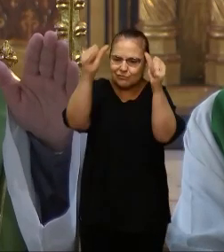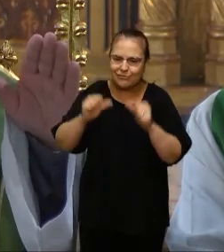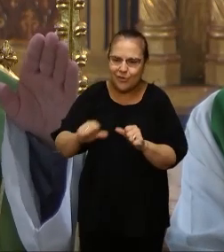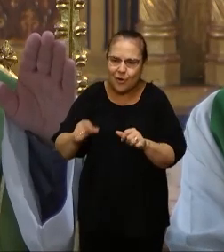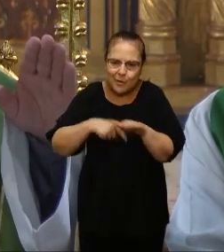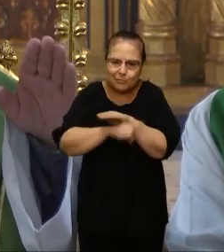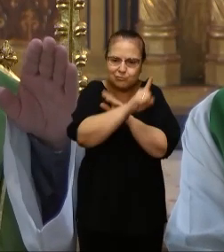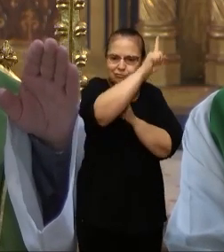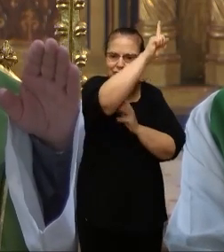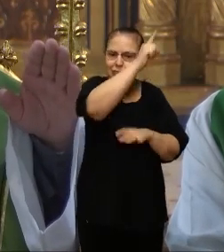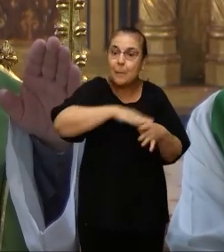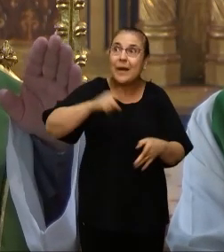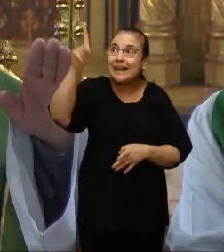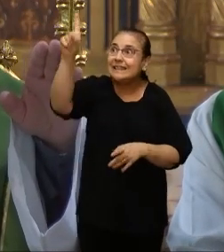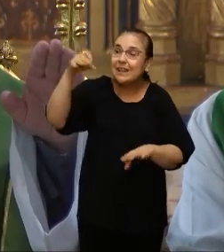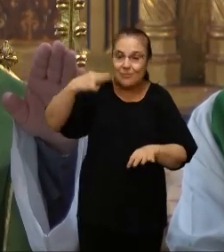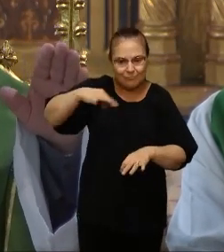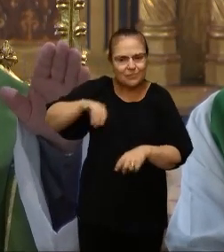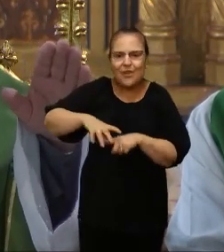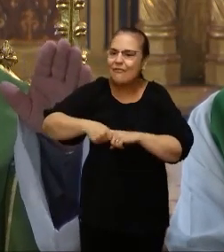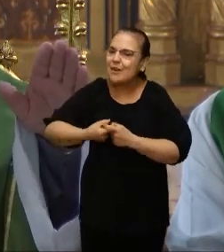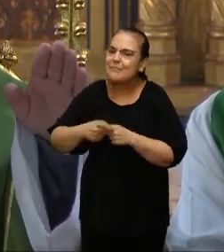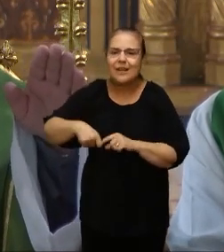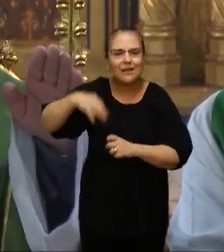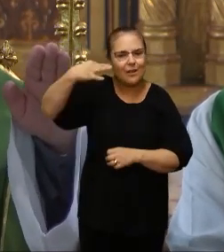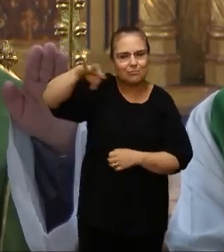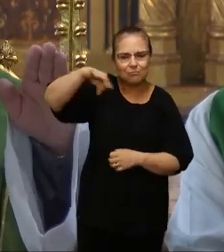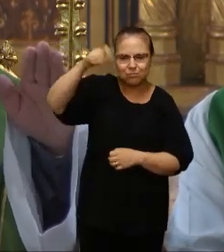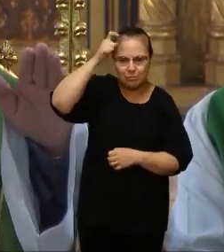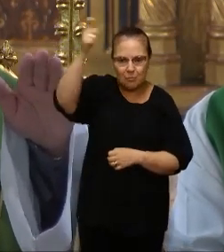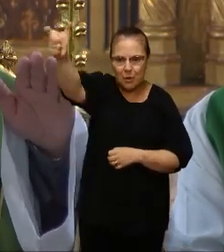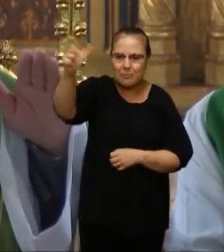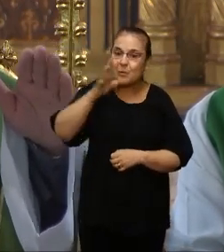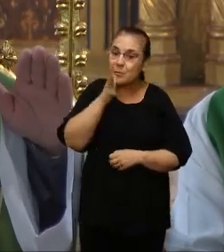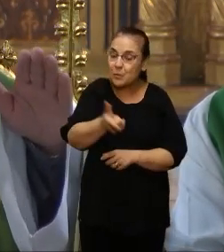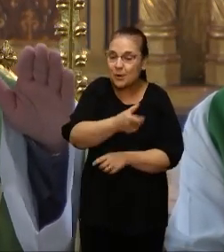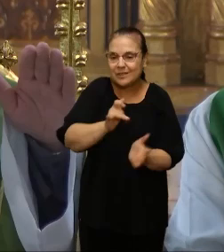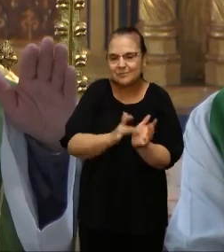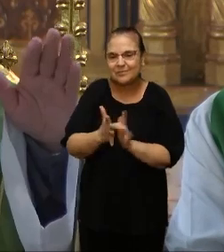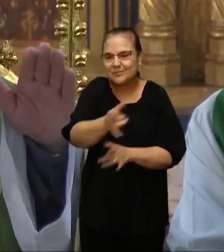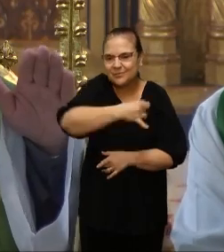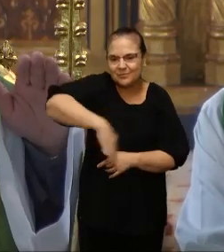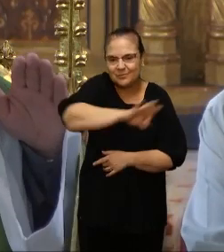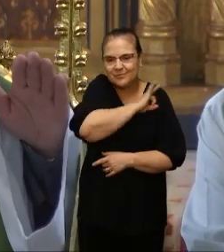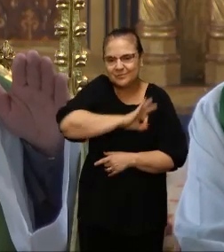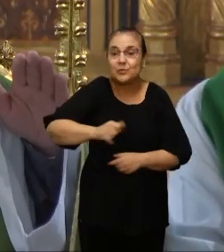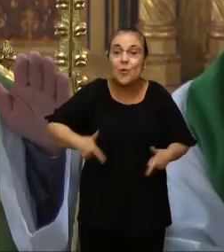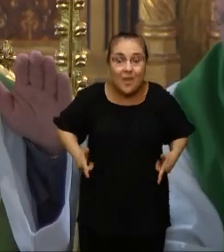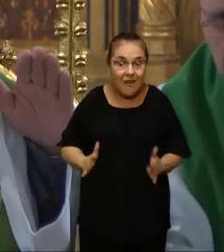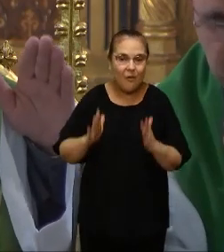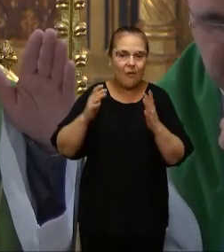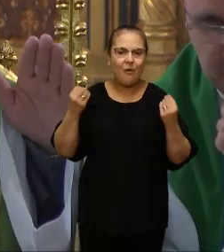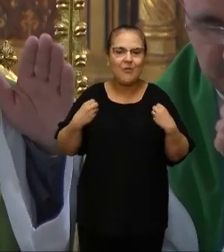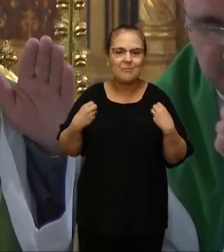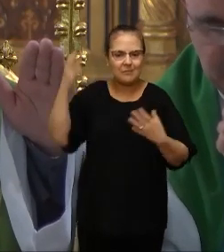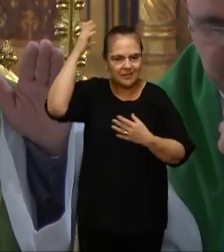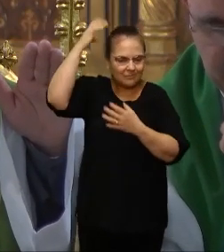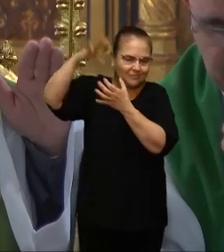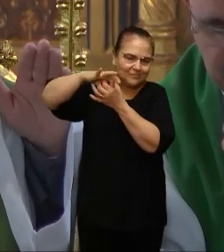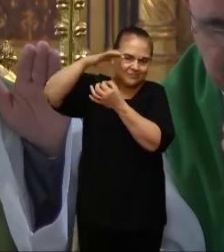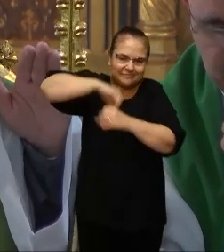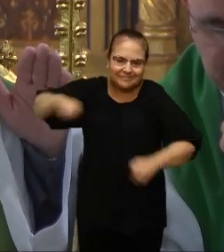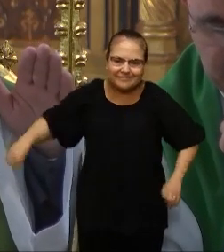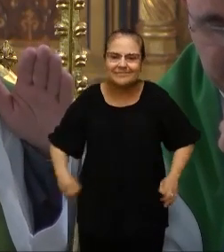ti una sola familia y un solo pueblo. Por nuestro Señor Jesucristo, tu Hijo, que vive y reina contigo